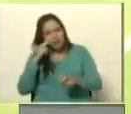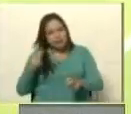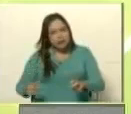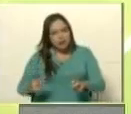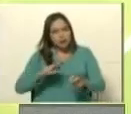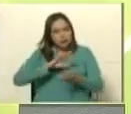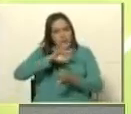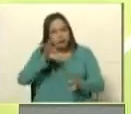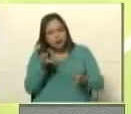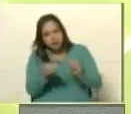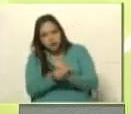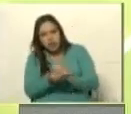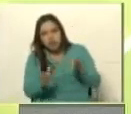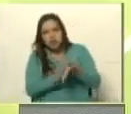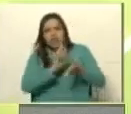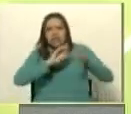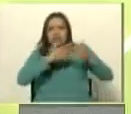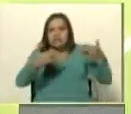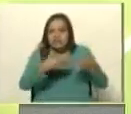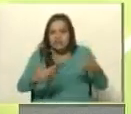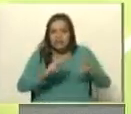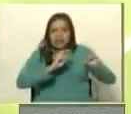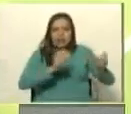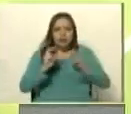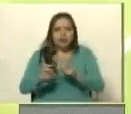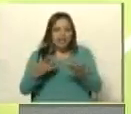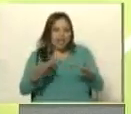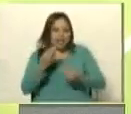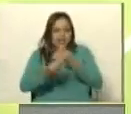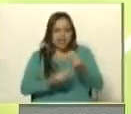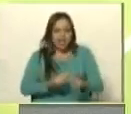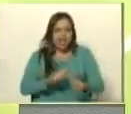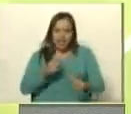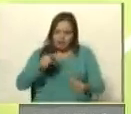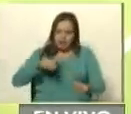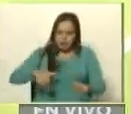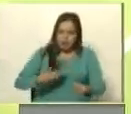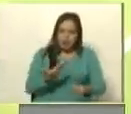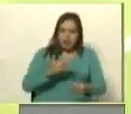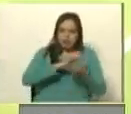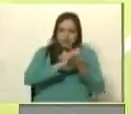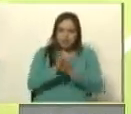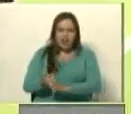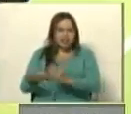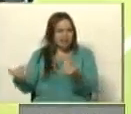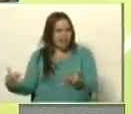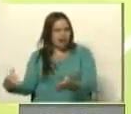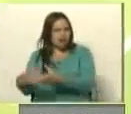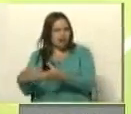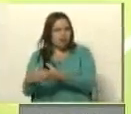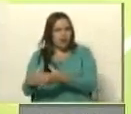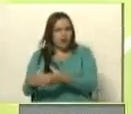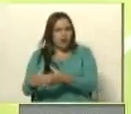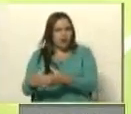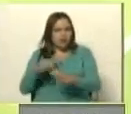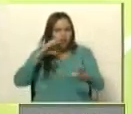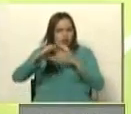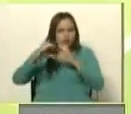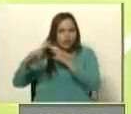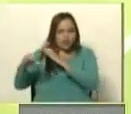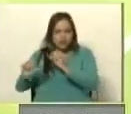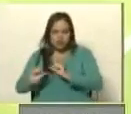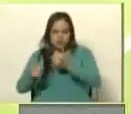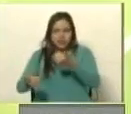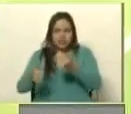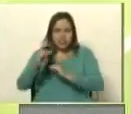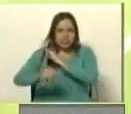de contenido, de lo que está pasando. ¿Es posible derrotar esta hegemonía mediática que se montan desde lo internacional?